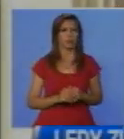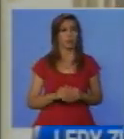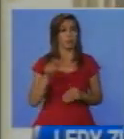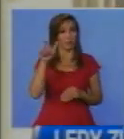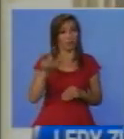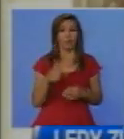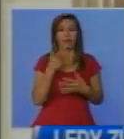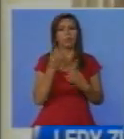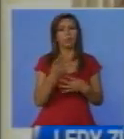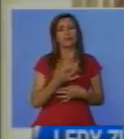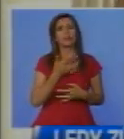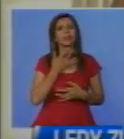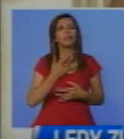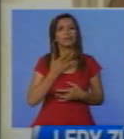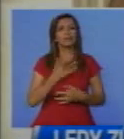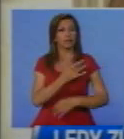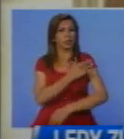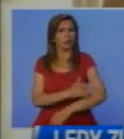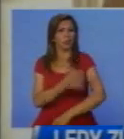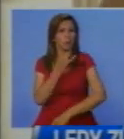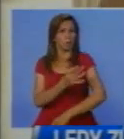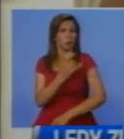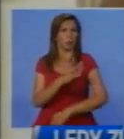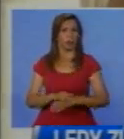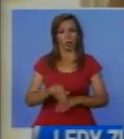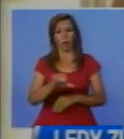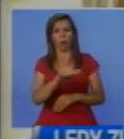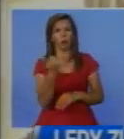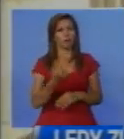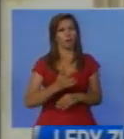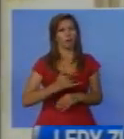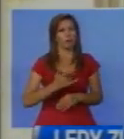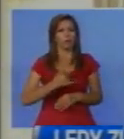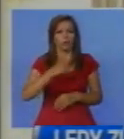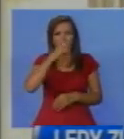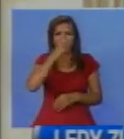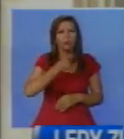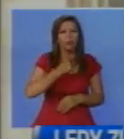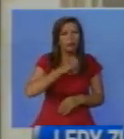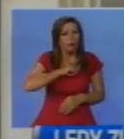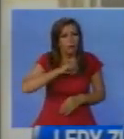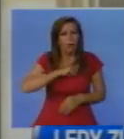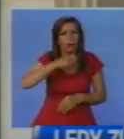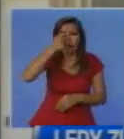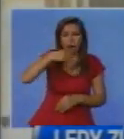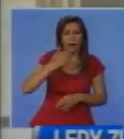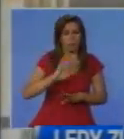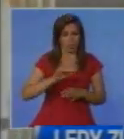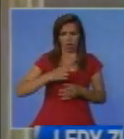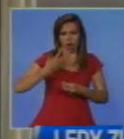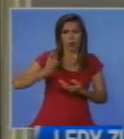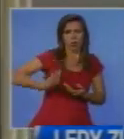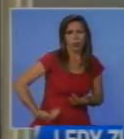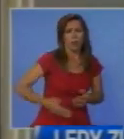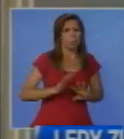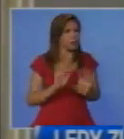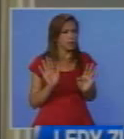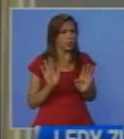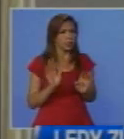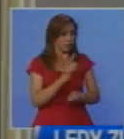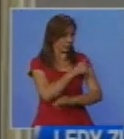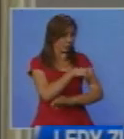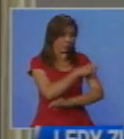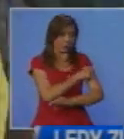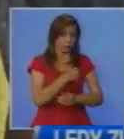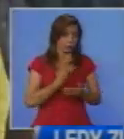brazo. Otro caso dice, presidente, síntomas gripales, dolor en la parte externa. Este es el diagnóstico que hizo la Cruz